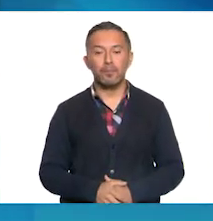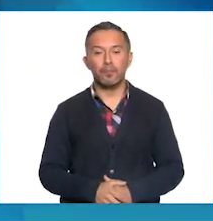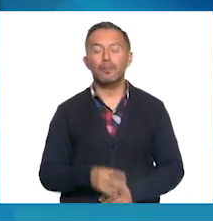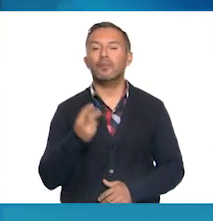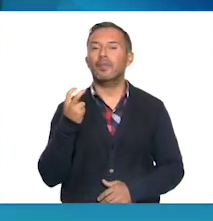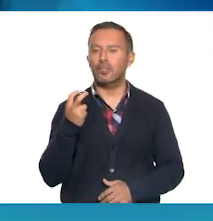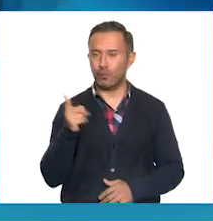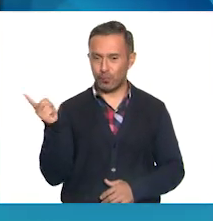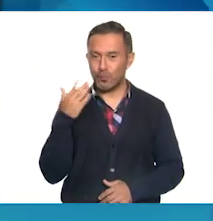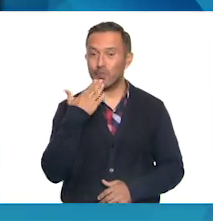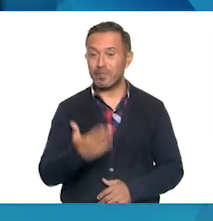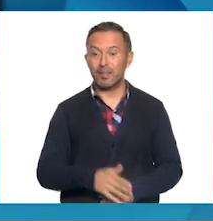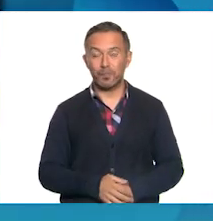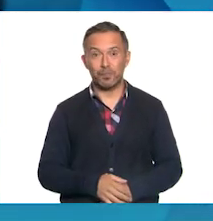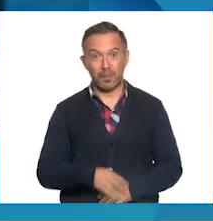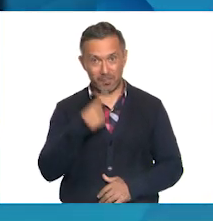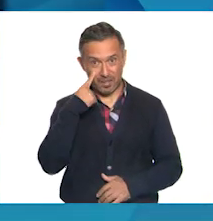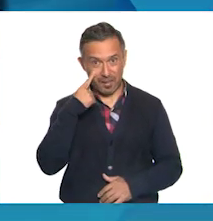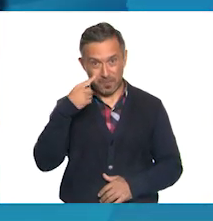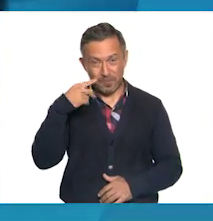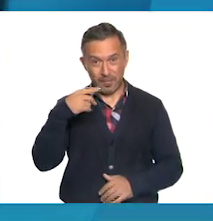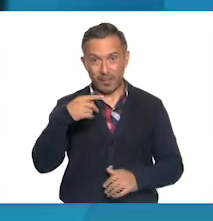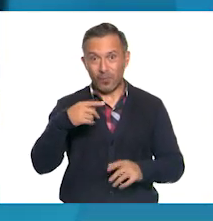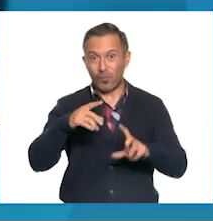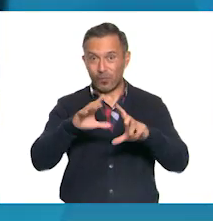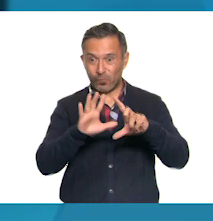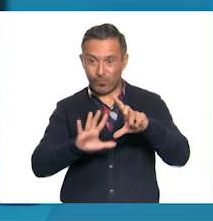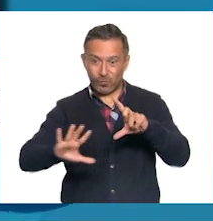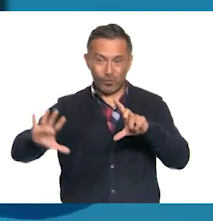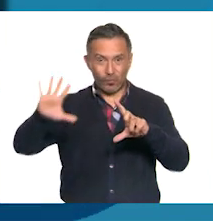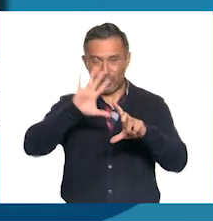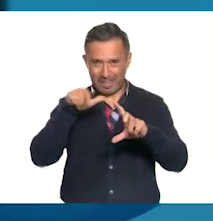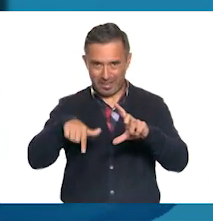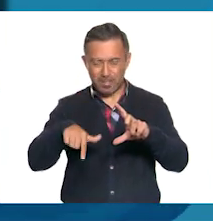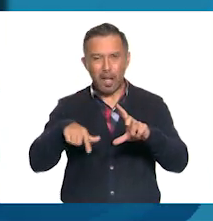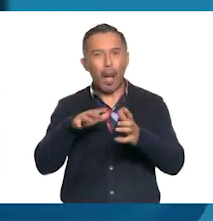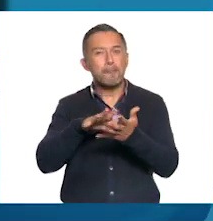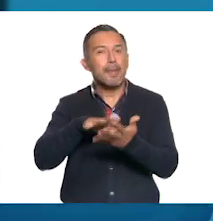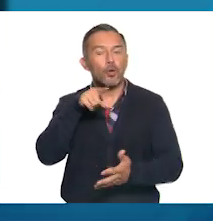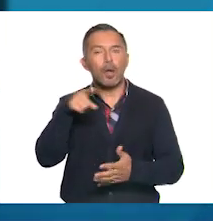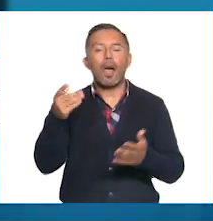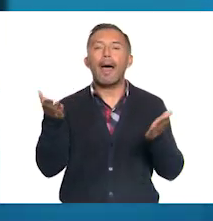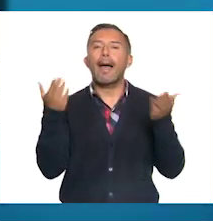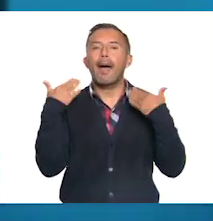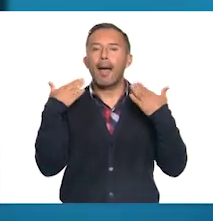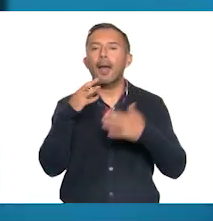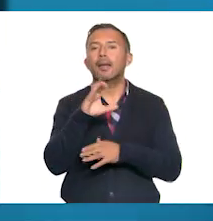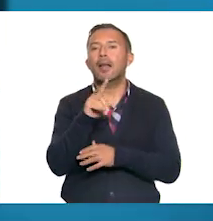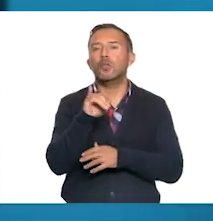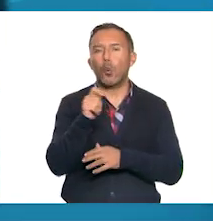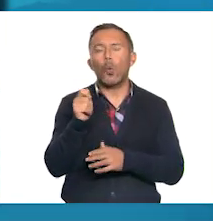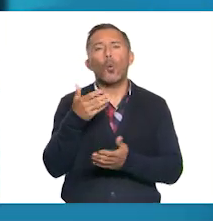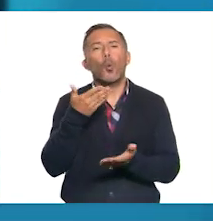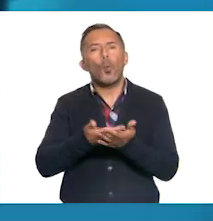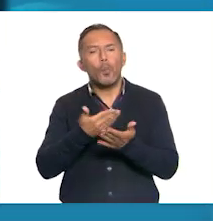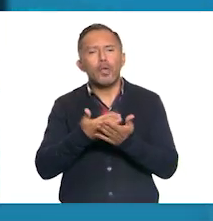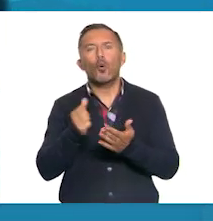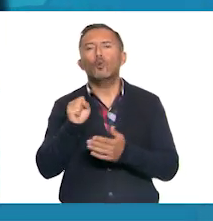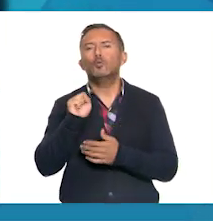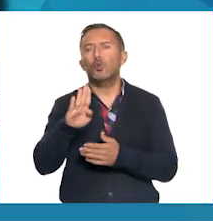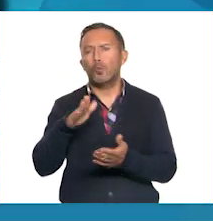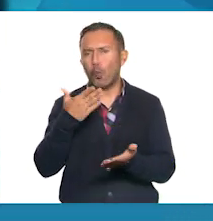bien. En casi todo el territorio de la región hay un clima cálido, tanto húmedo como subhúmedo, y